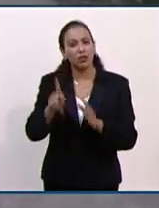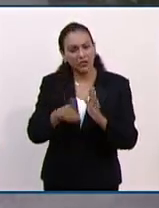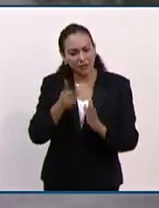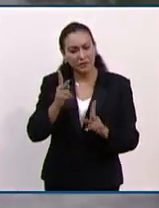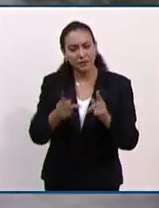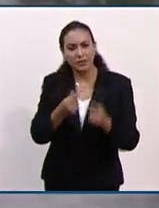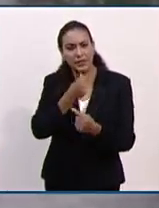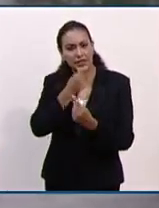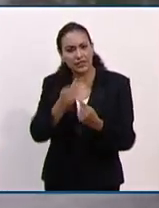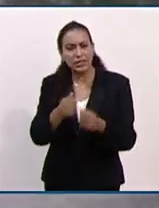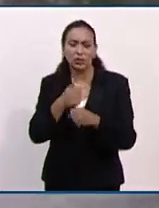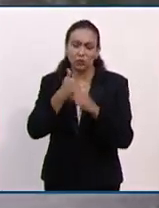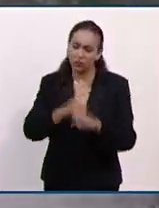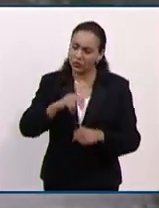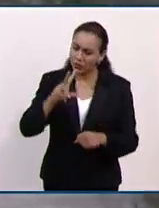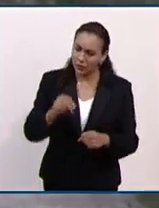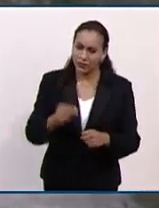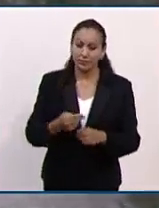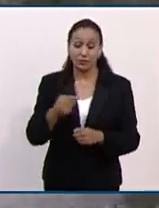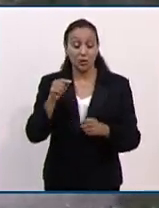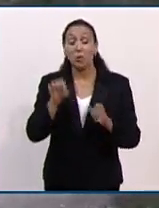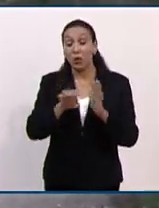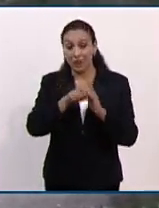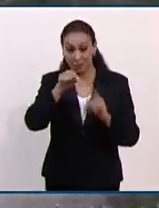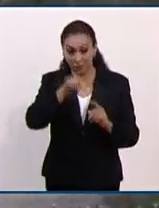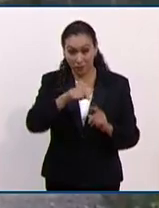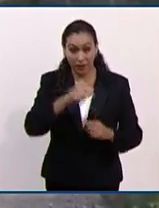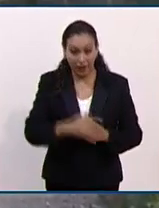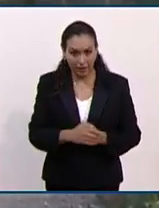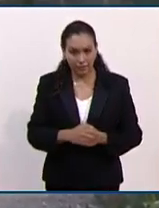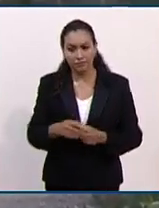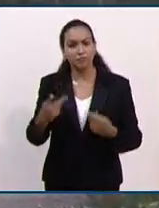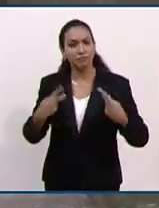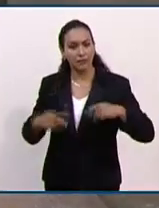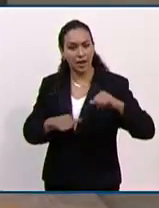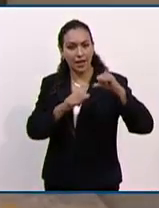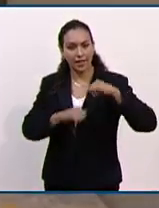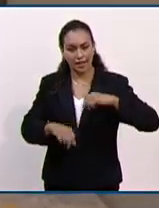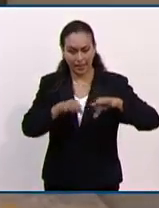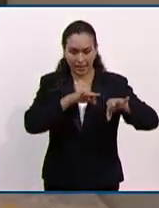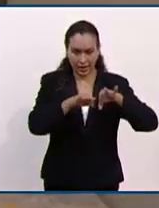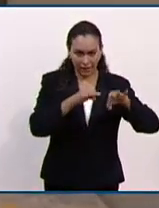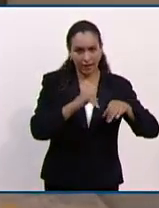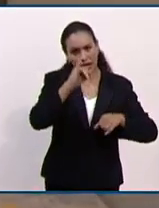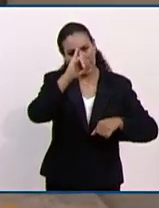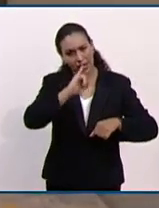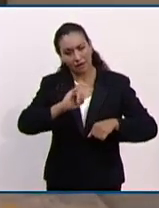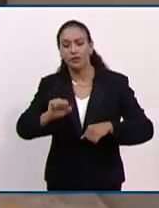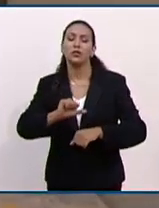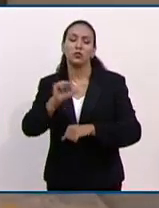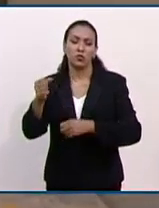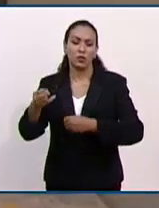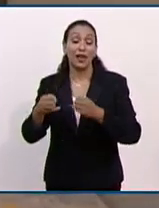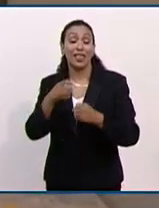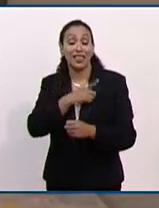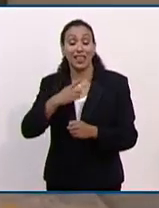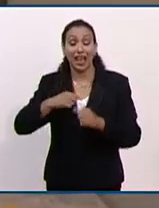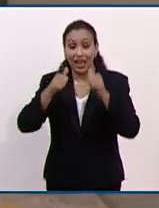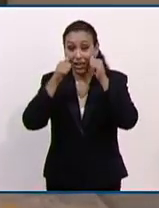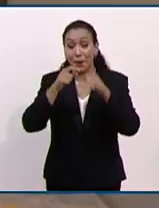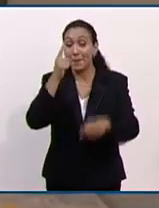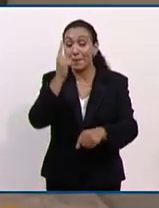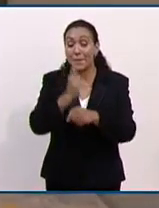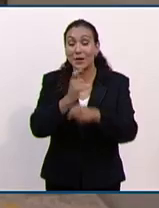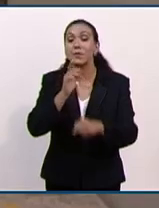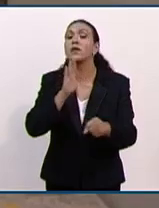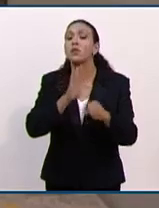La sala determinó que en este tipo de casos, las autoridades laborales y las jurisdiccionales deben atender el principio de